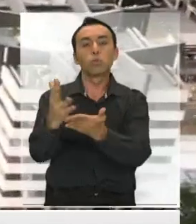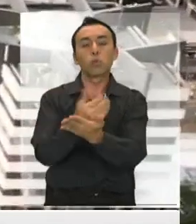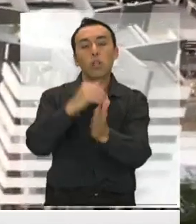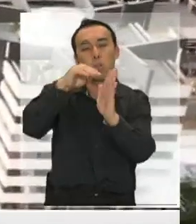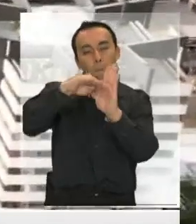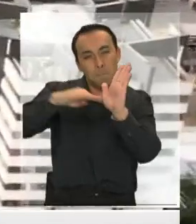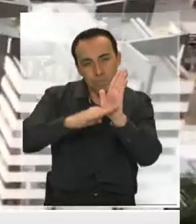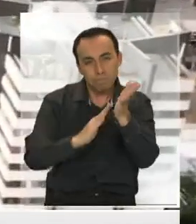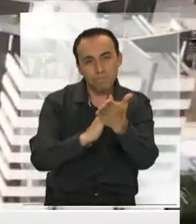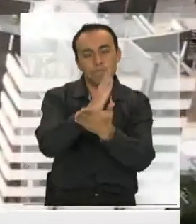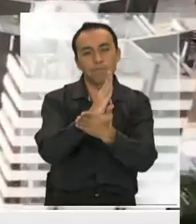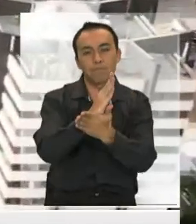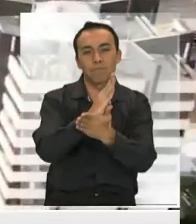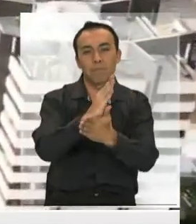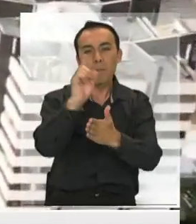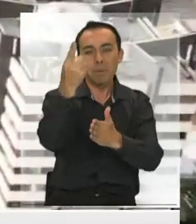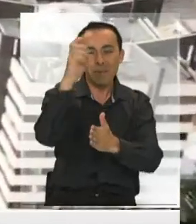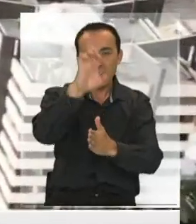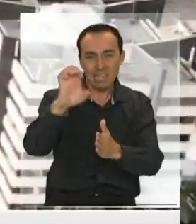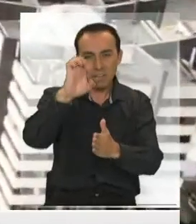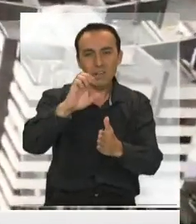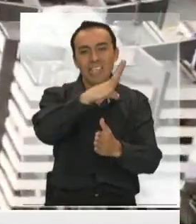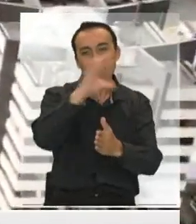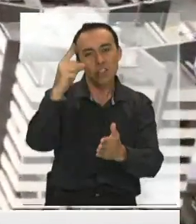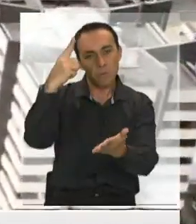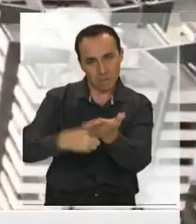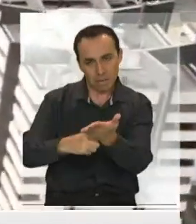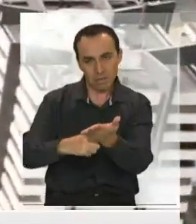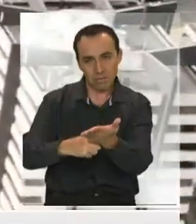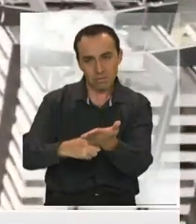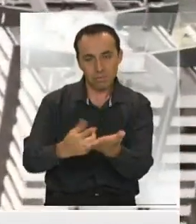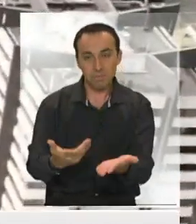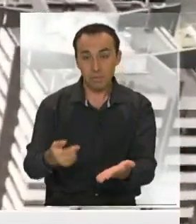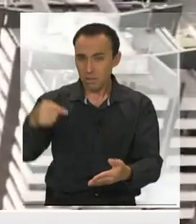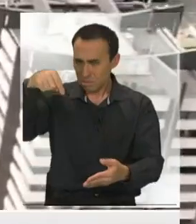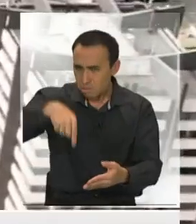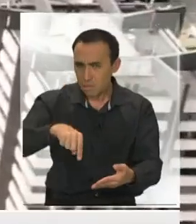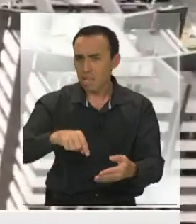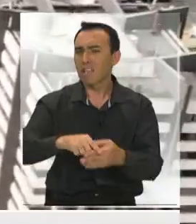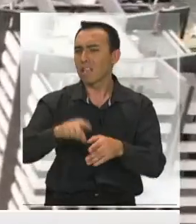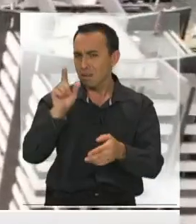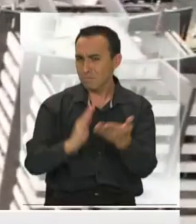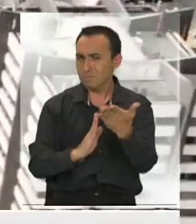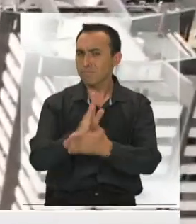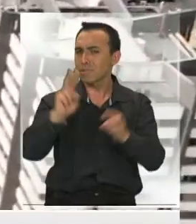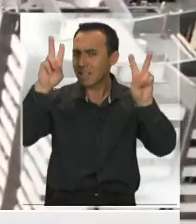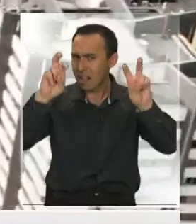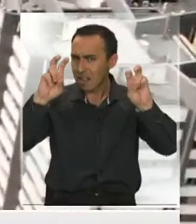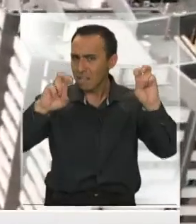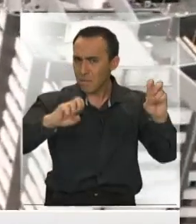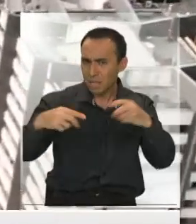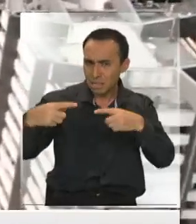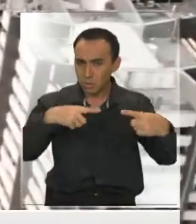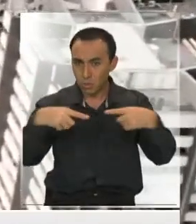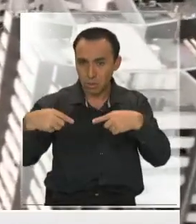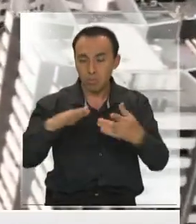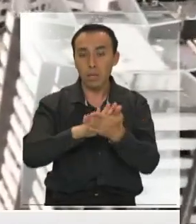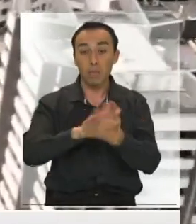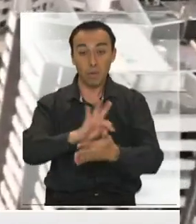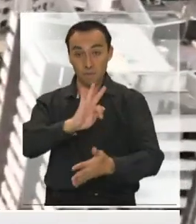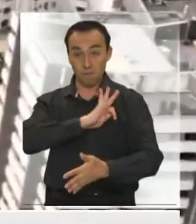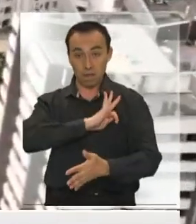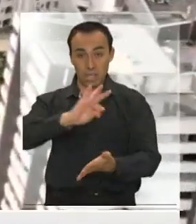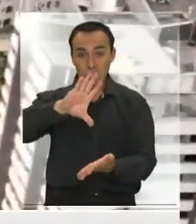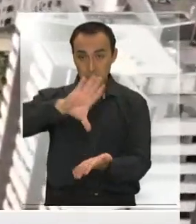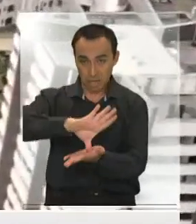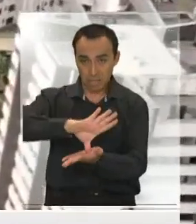por trabajador a partir del 1 de enero del próximo año. Se abre aquí un escenario de discusión que ya ha ocurrido en otros países. Se vivió en Francia con Emmanuel Macron hace